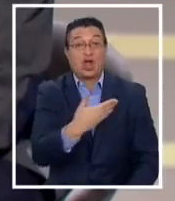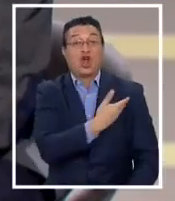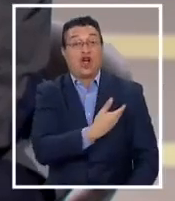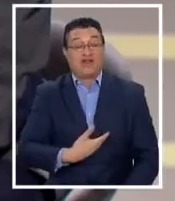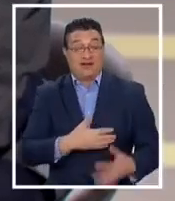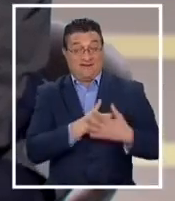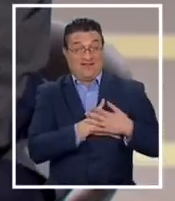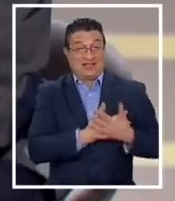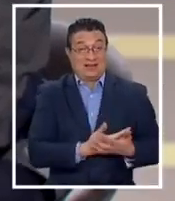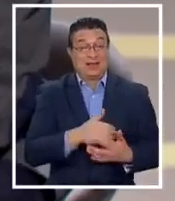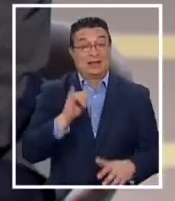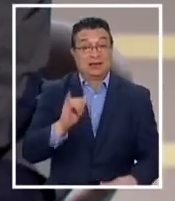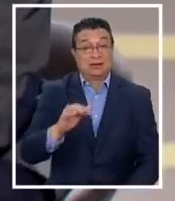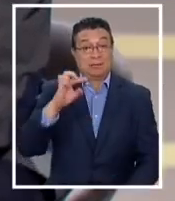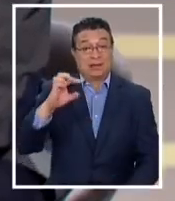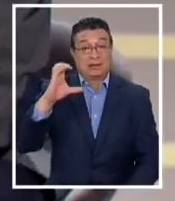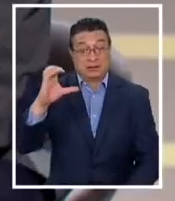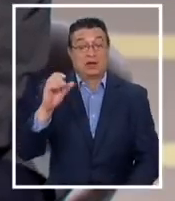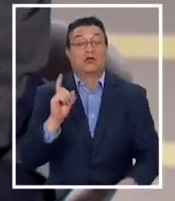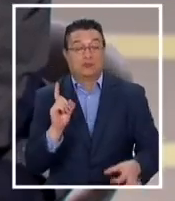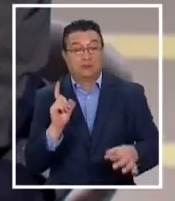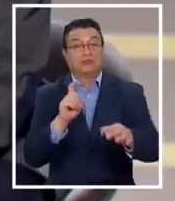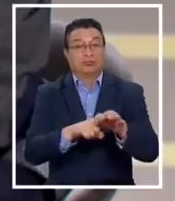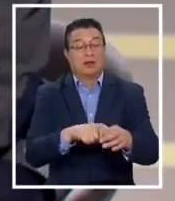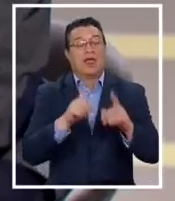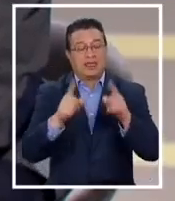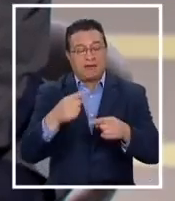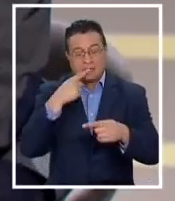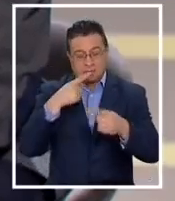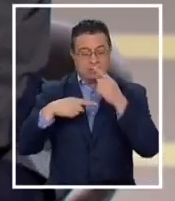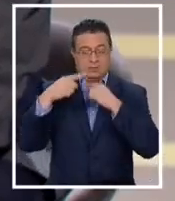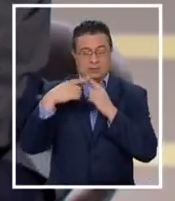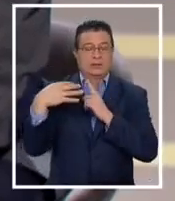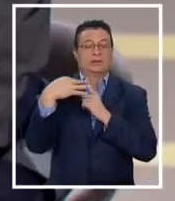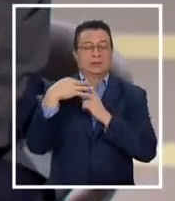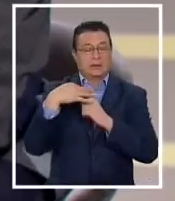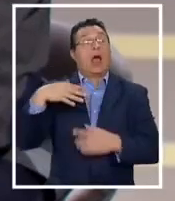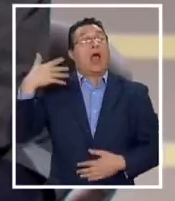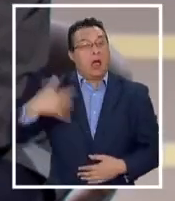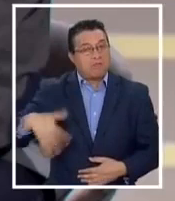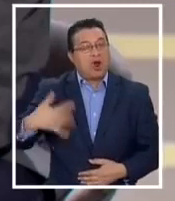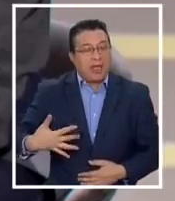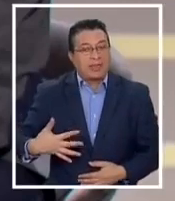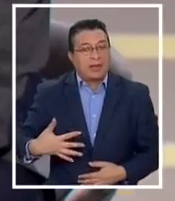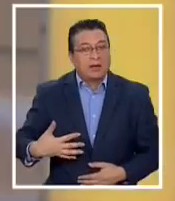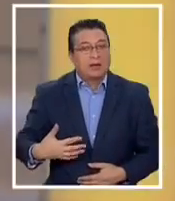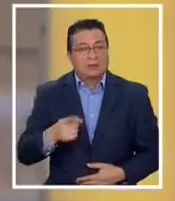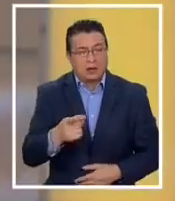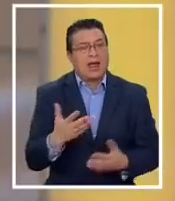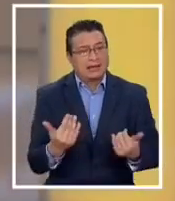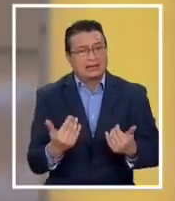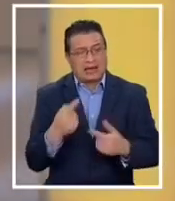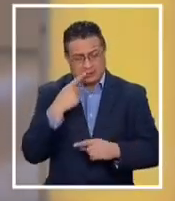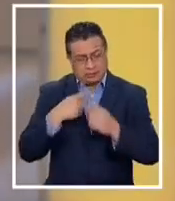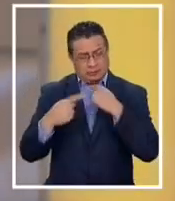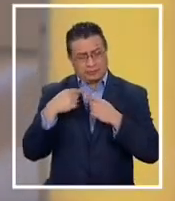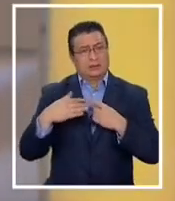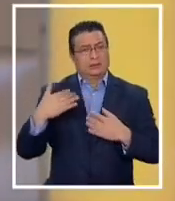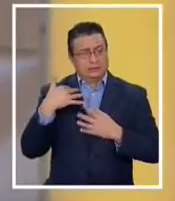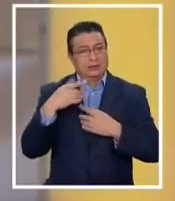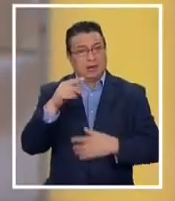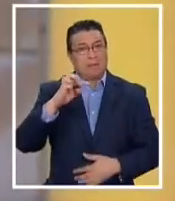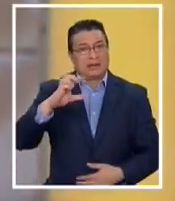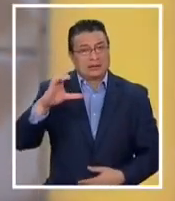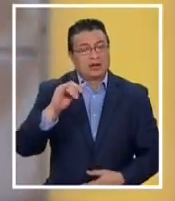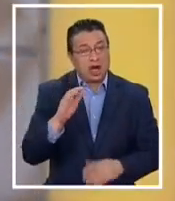bachelet y el pce fue parte de eso deben hacer una autocrítica importante es necesaria la autocrítica para salvar a la